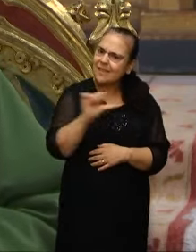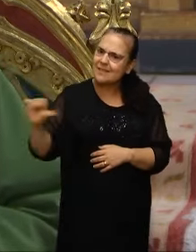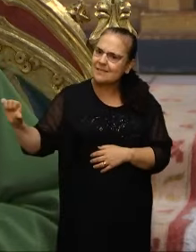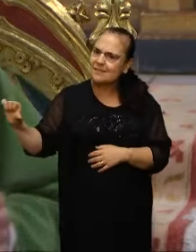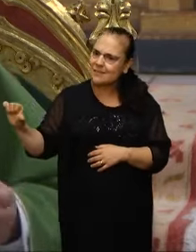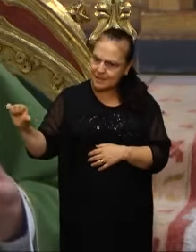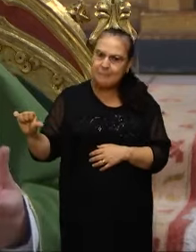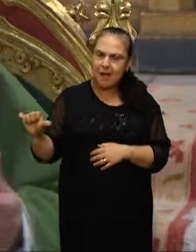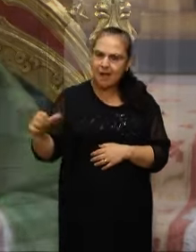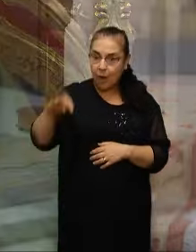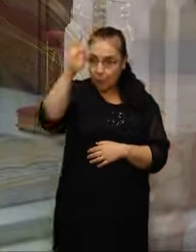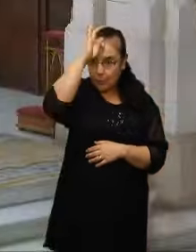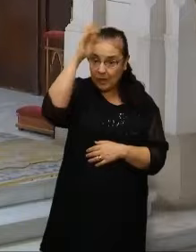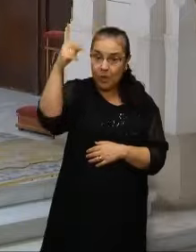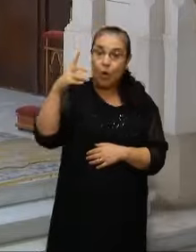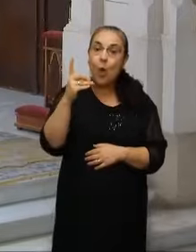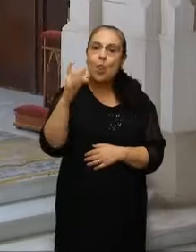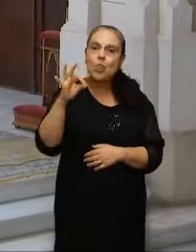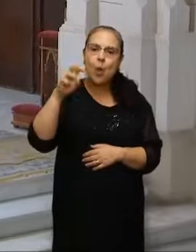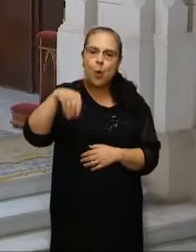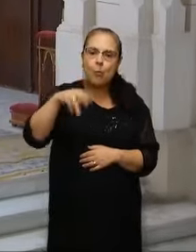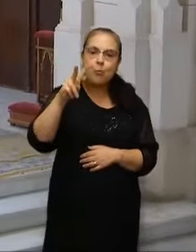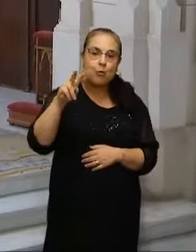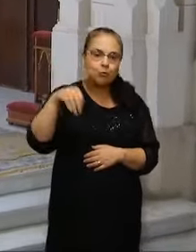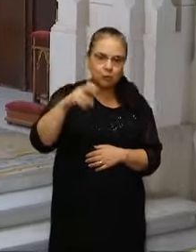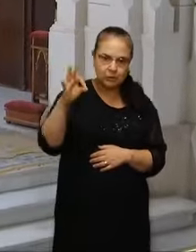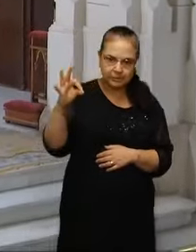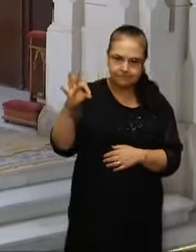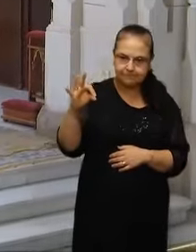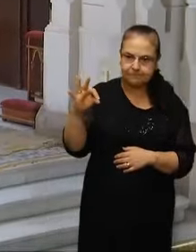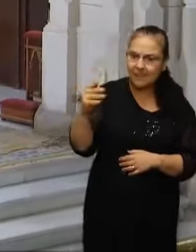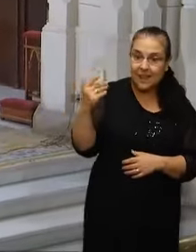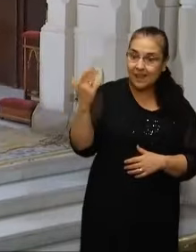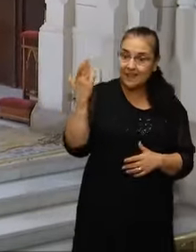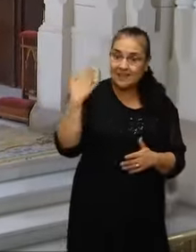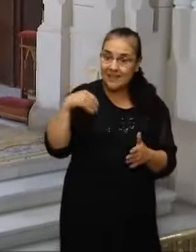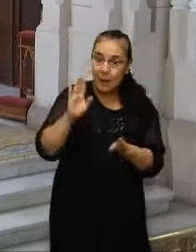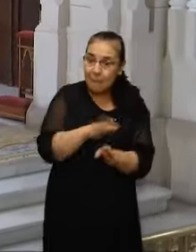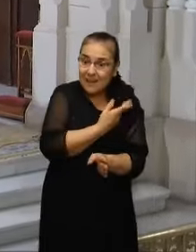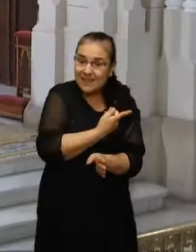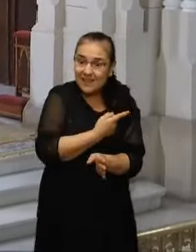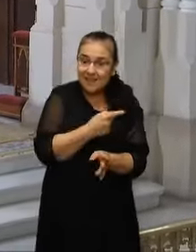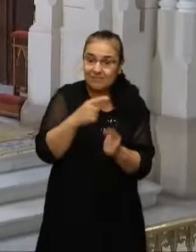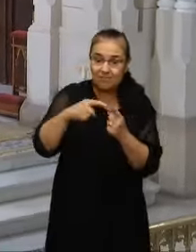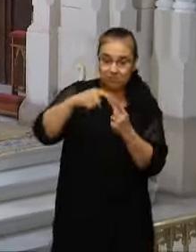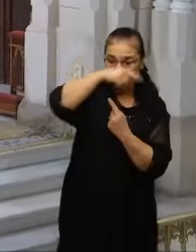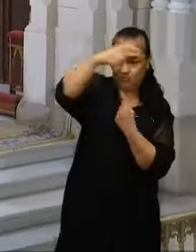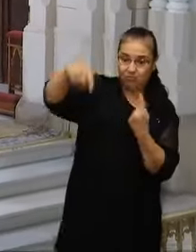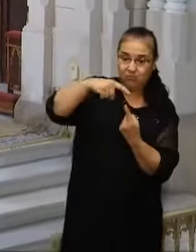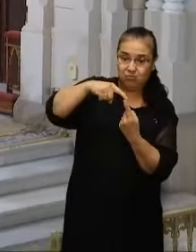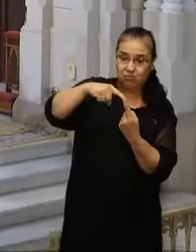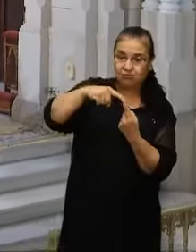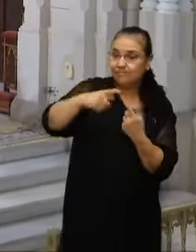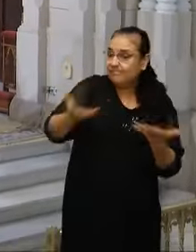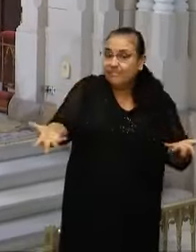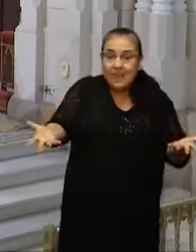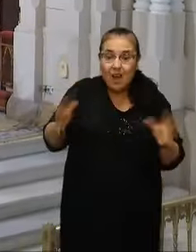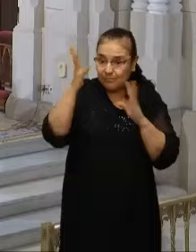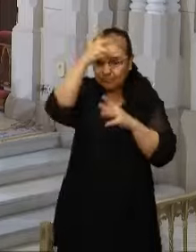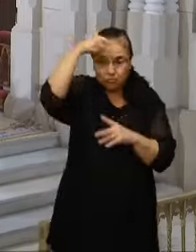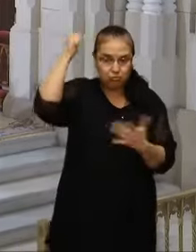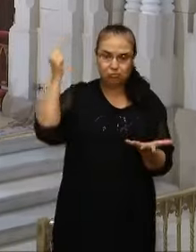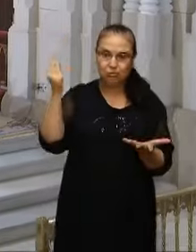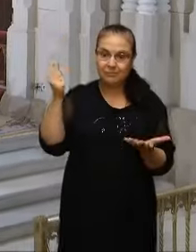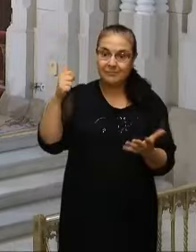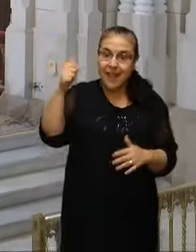el domund pero a veces tenemos una costumbre pasa ese día Ya hasta el año que viene hasta la próxima celebración seguimos en el